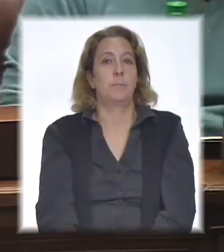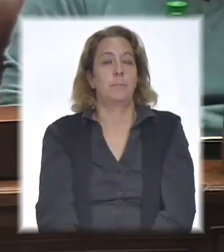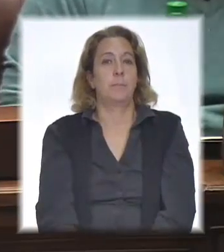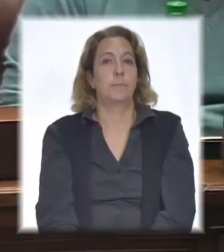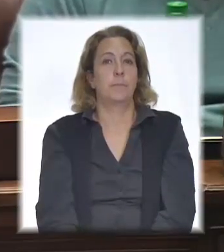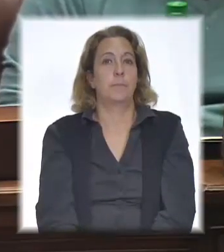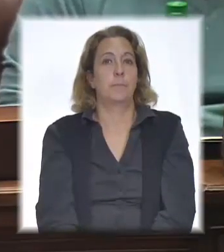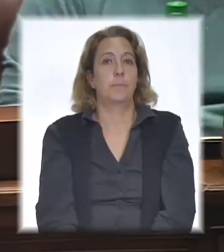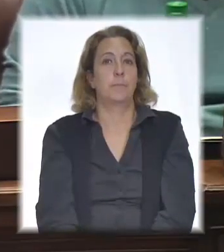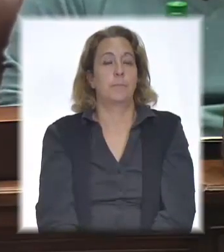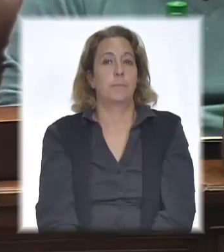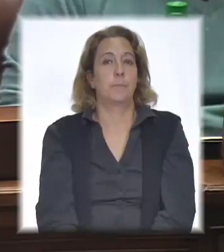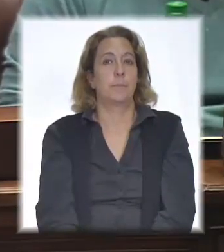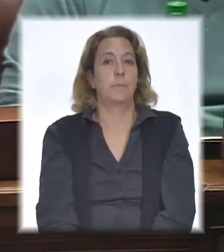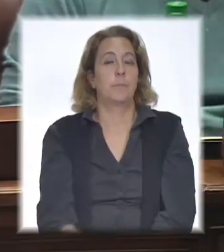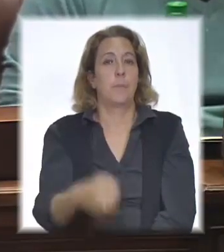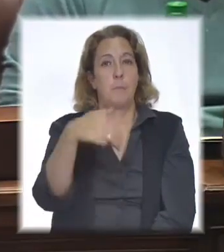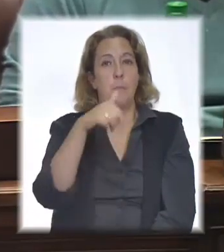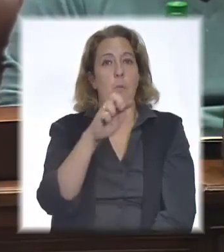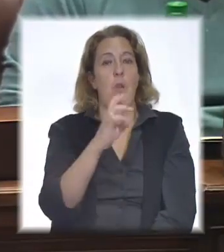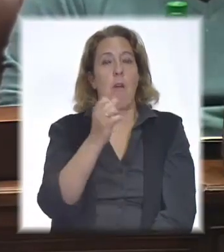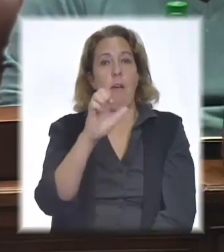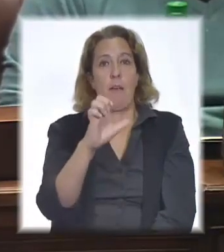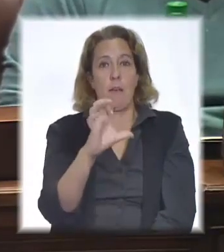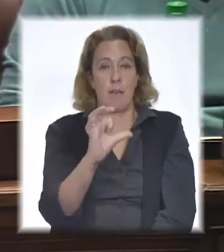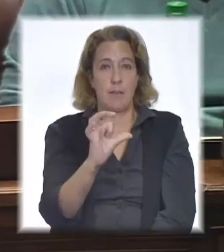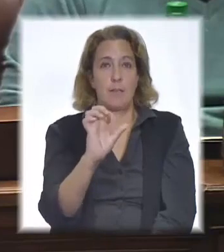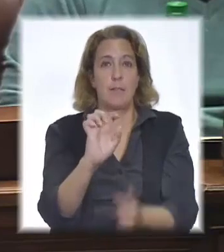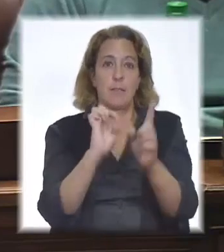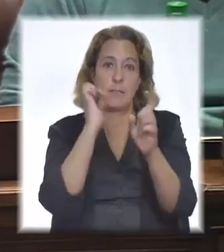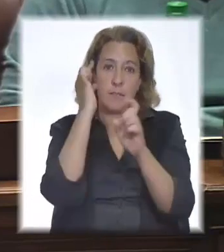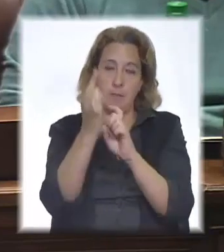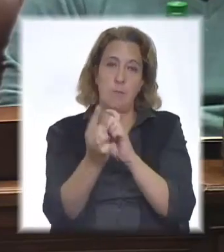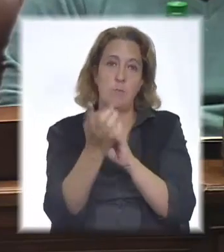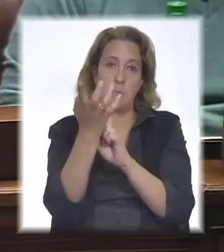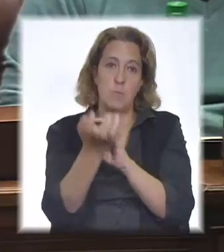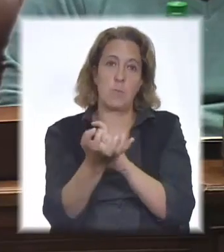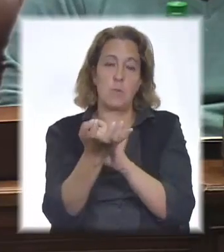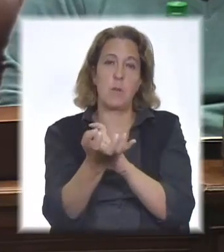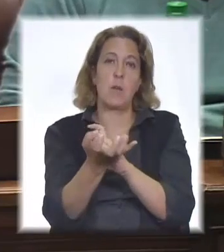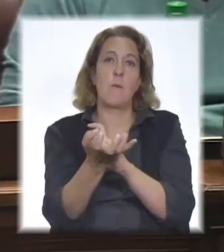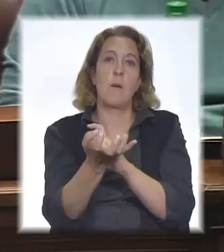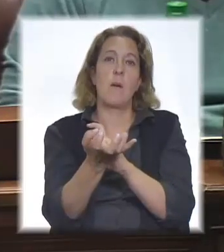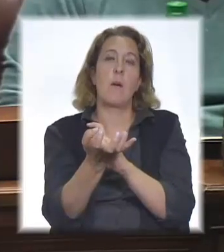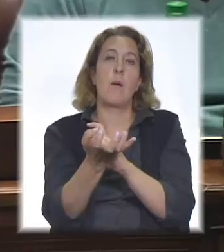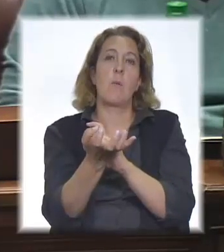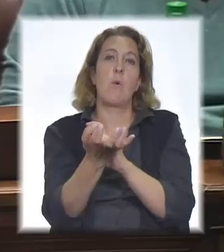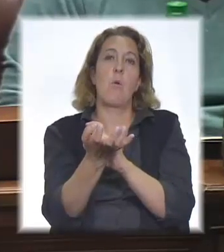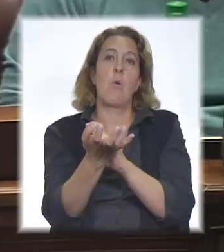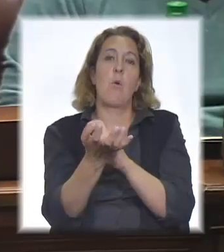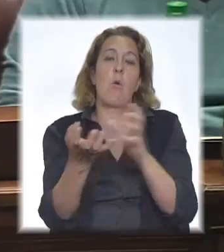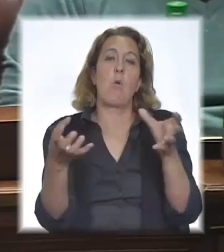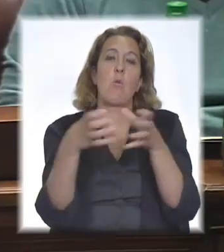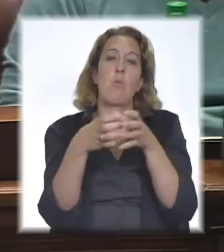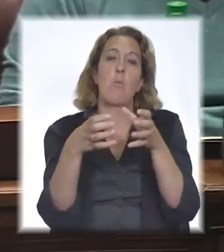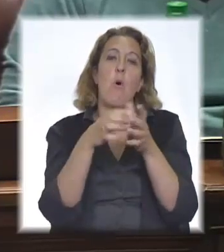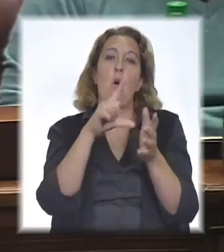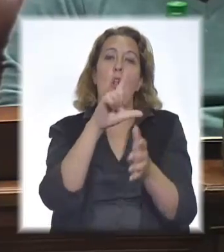que musicalizó numa moraes y bueno fue grabada luego por por los olimareños